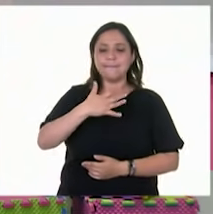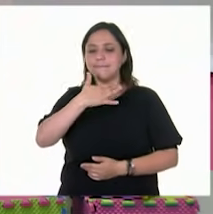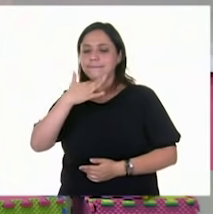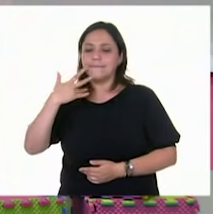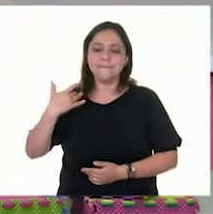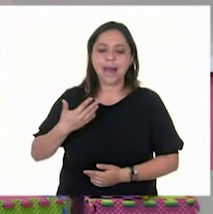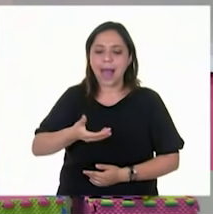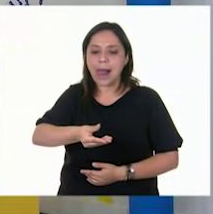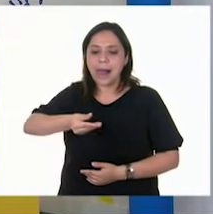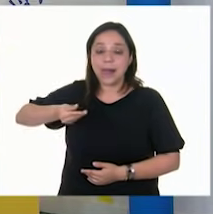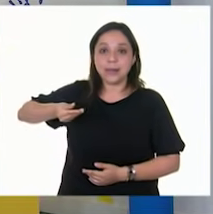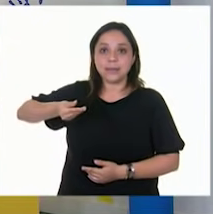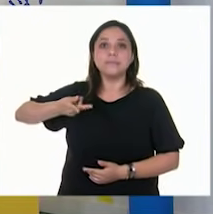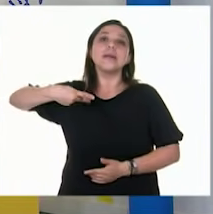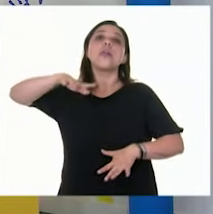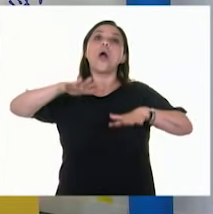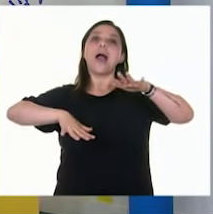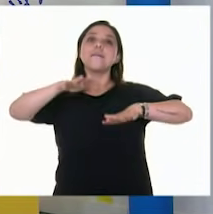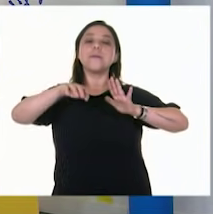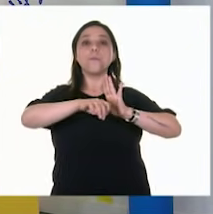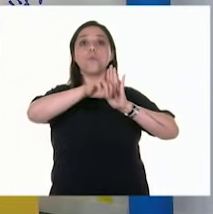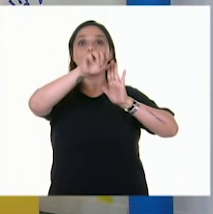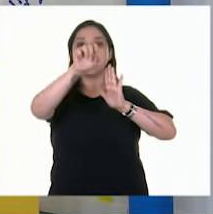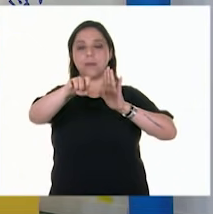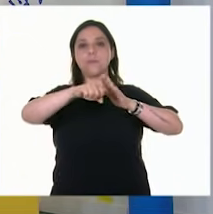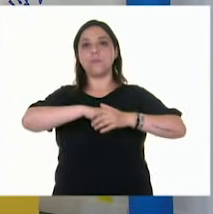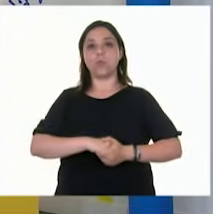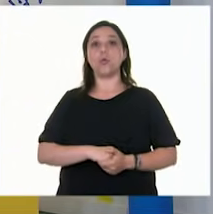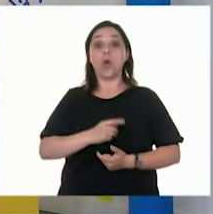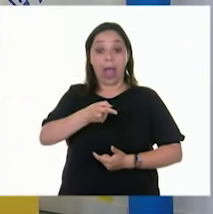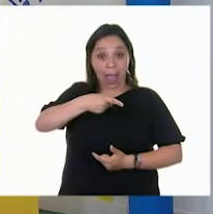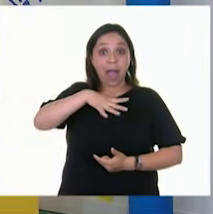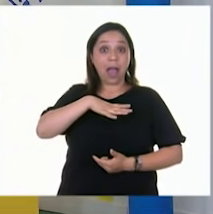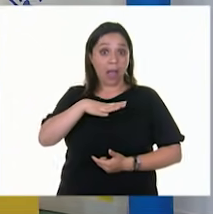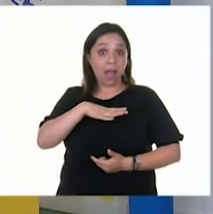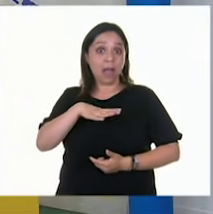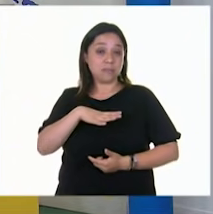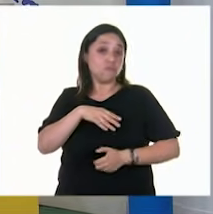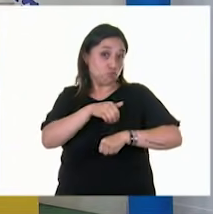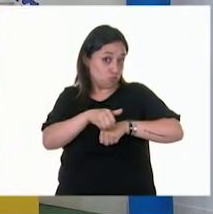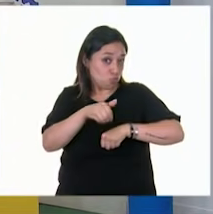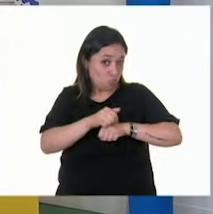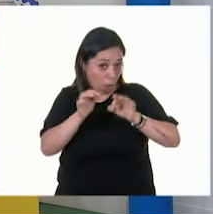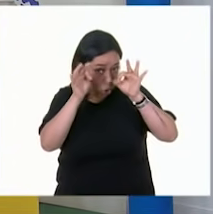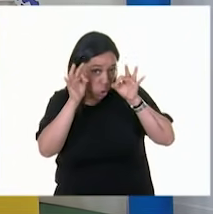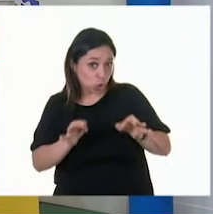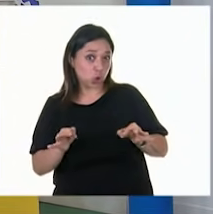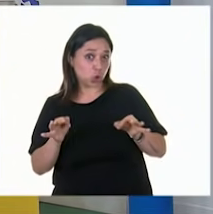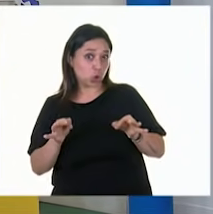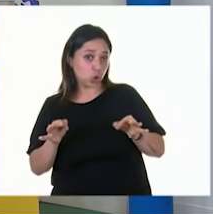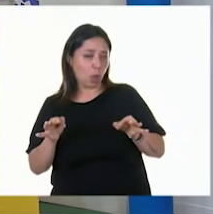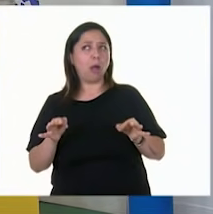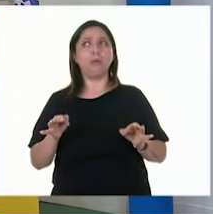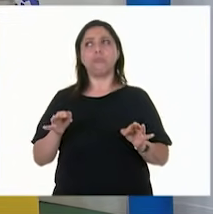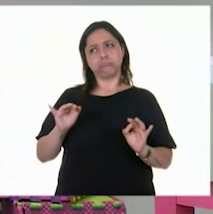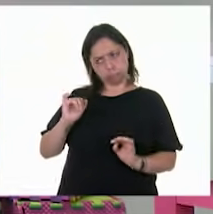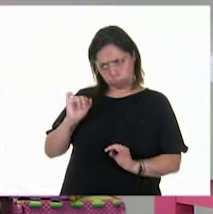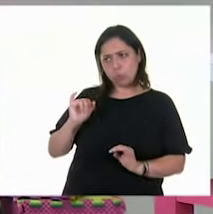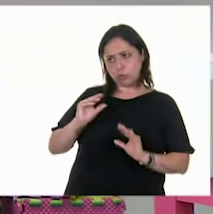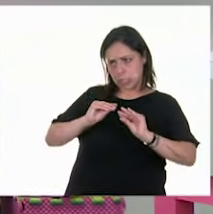Exacto. Y, pero, por ejemplo, podríamos estar hablando de que son fracciones exactas, digamos, así. Ah, claro,